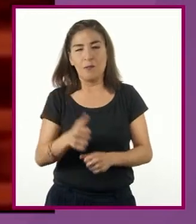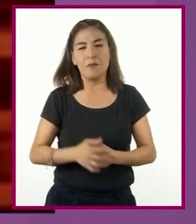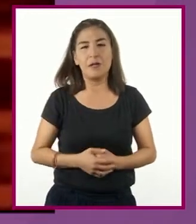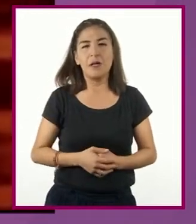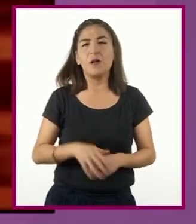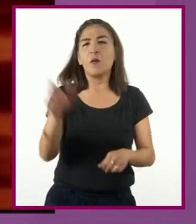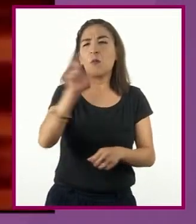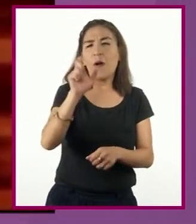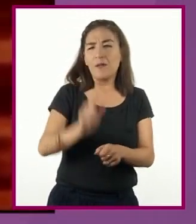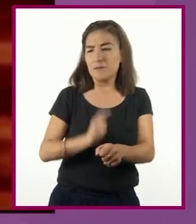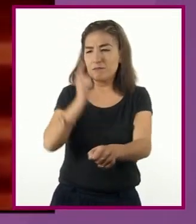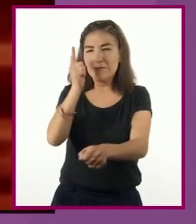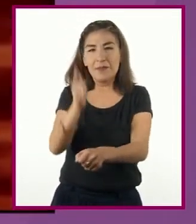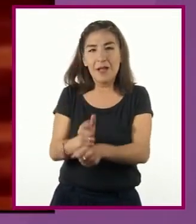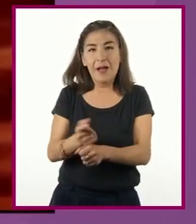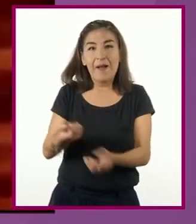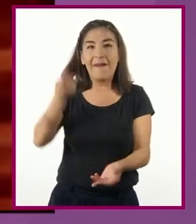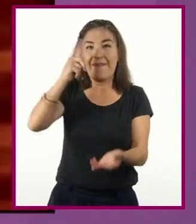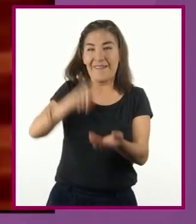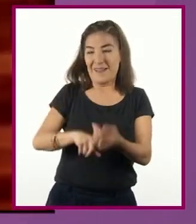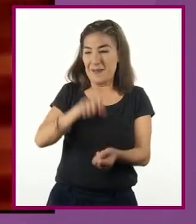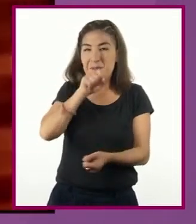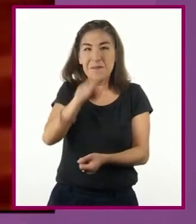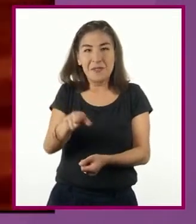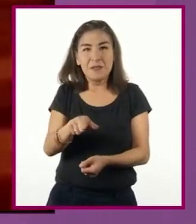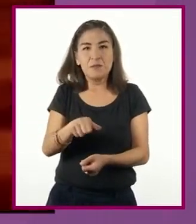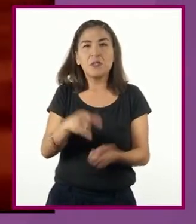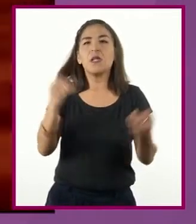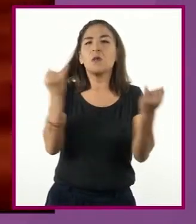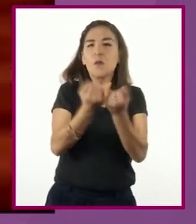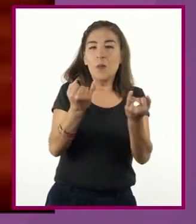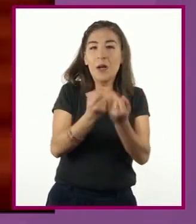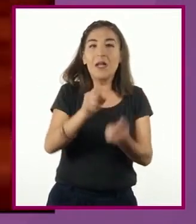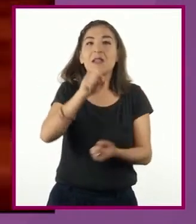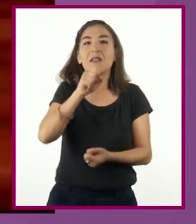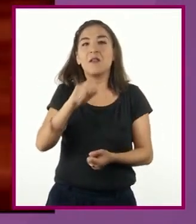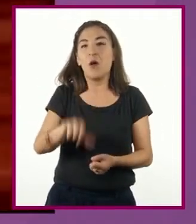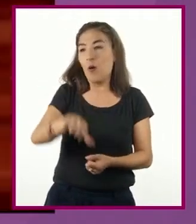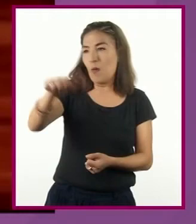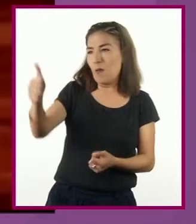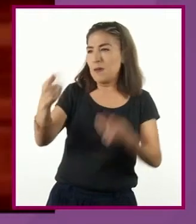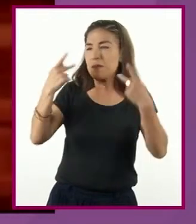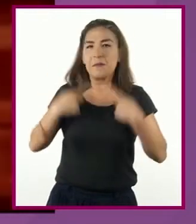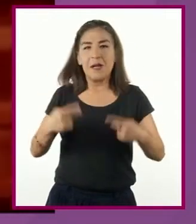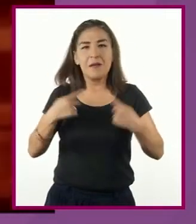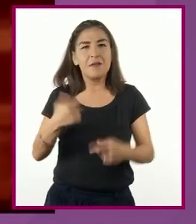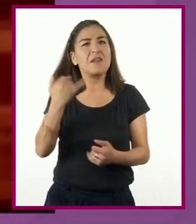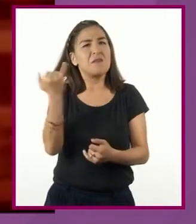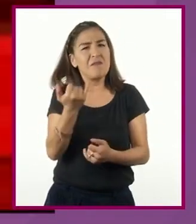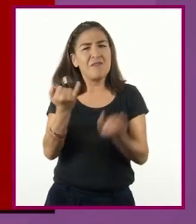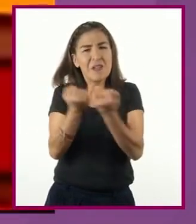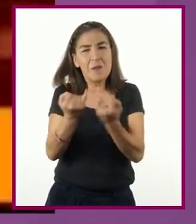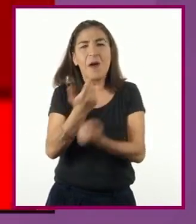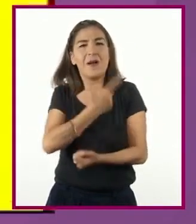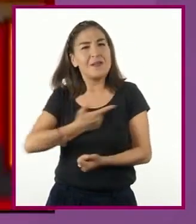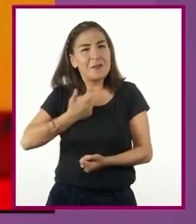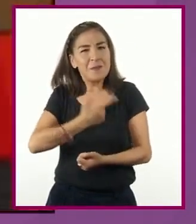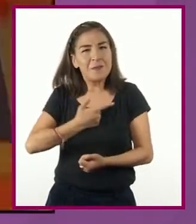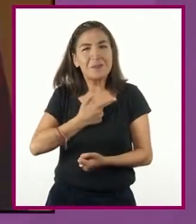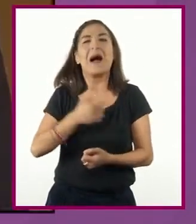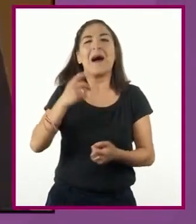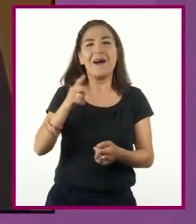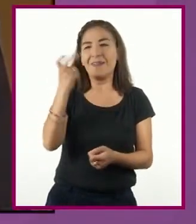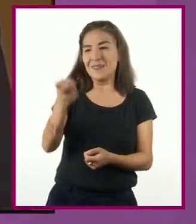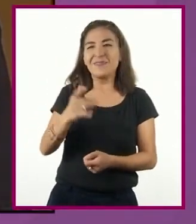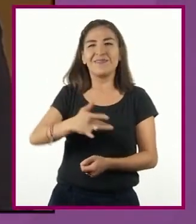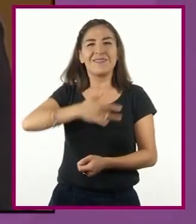damos cuenta que dentro de ese mapa existen símbolos que también para otros son importantes, en ese